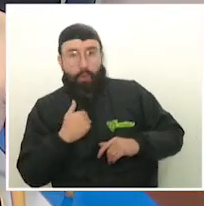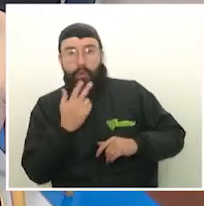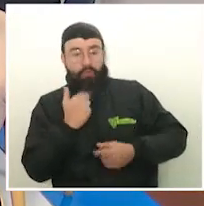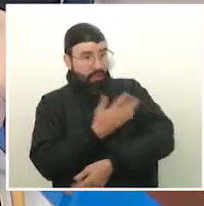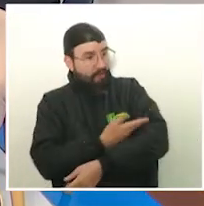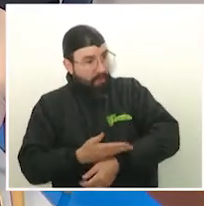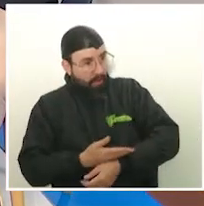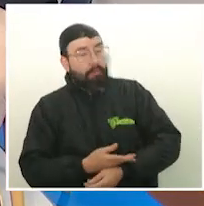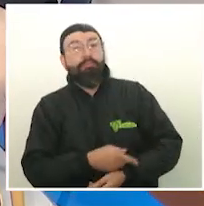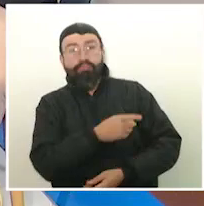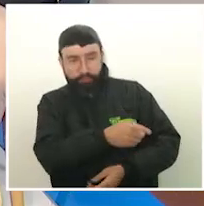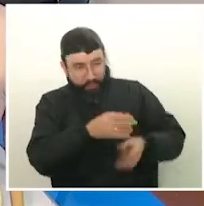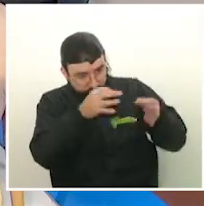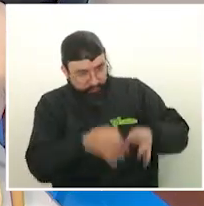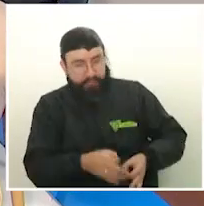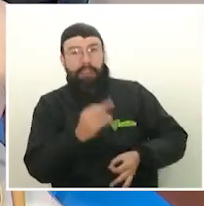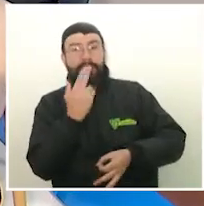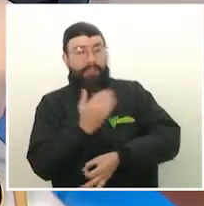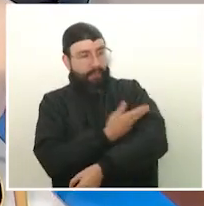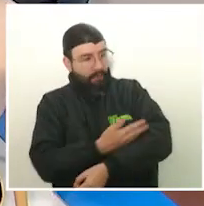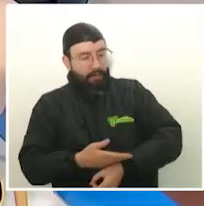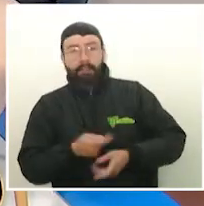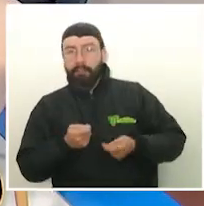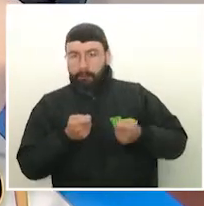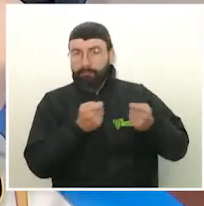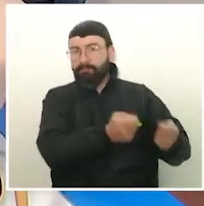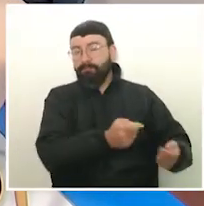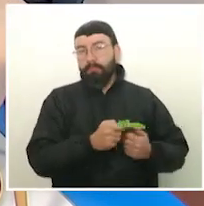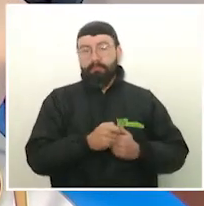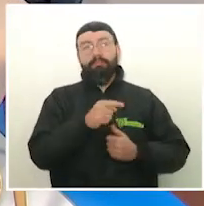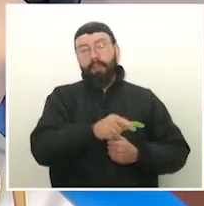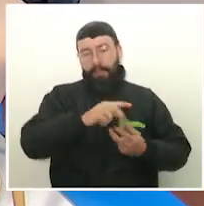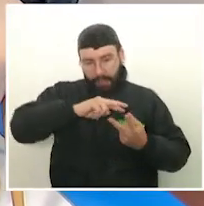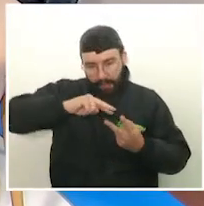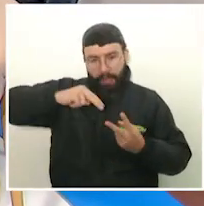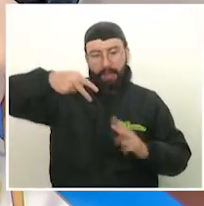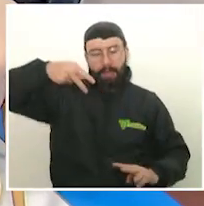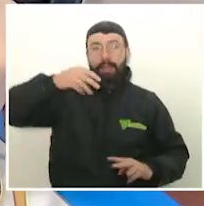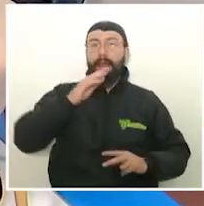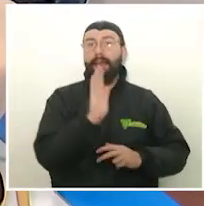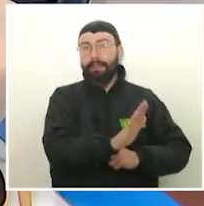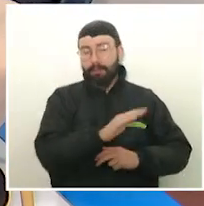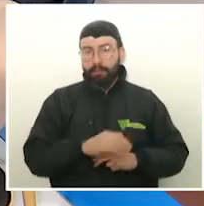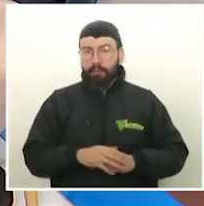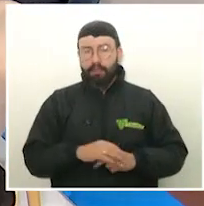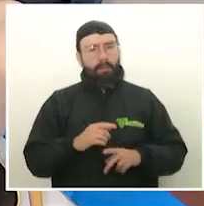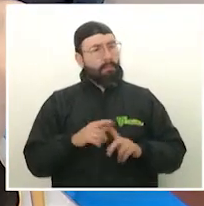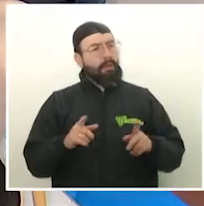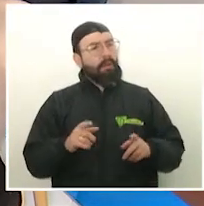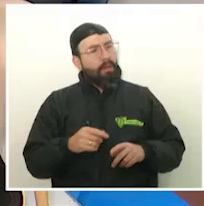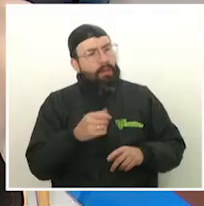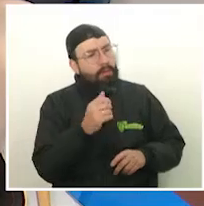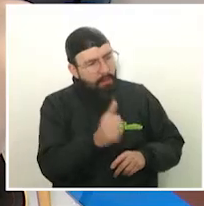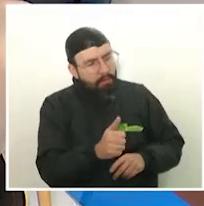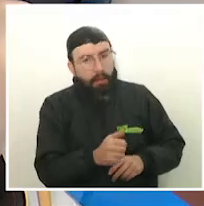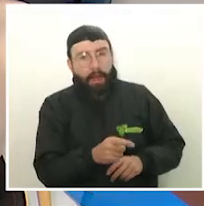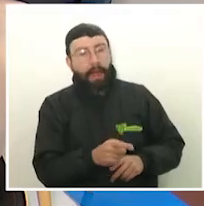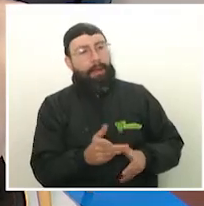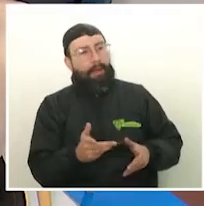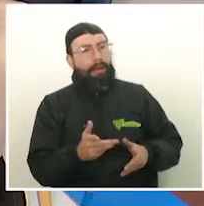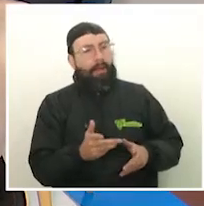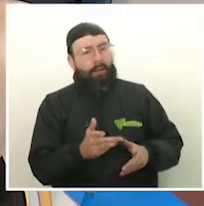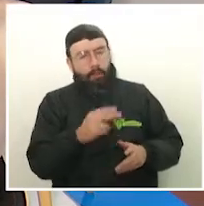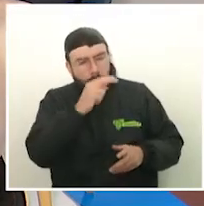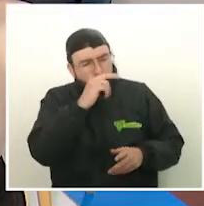diabético. Porque es que esa es la genética. Ahora, ¿de qué depende que a ti te dé hijo de